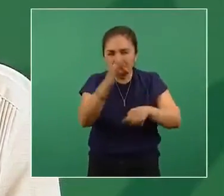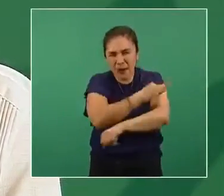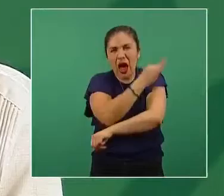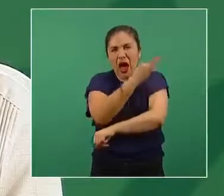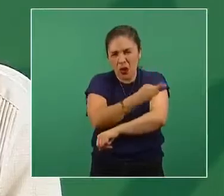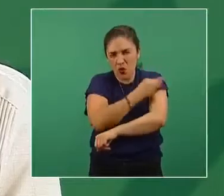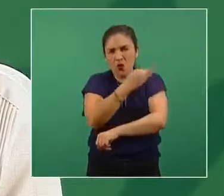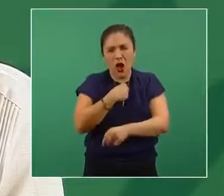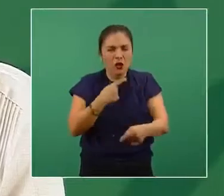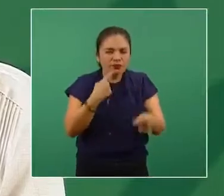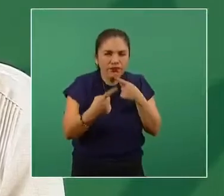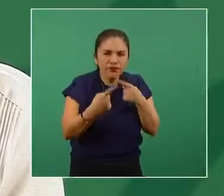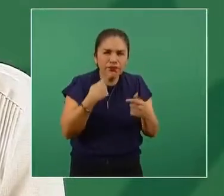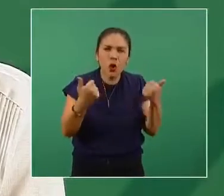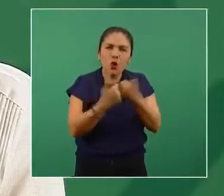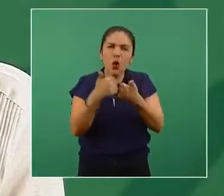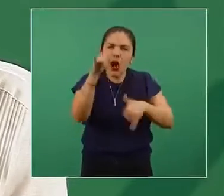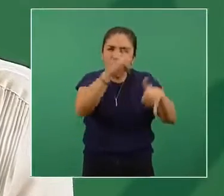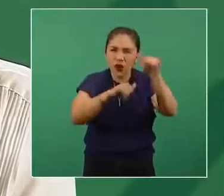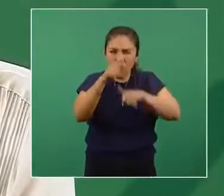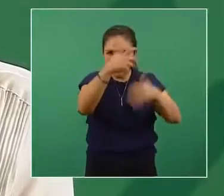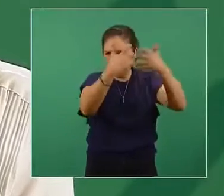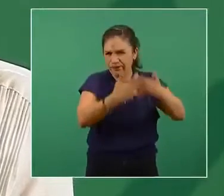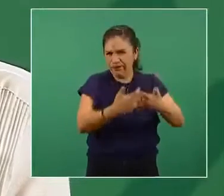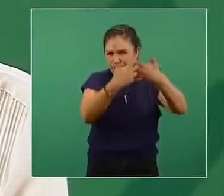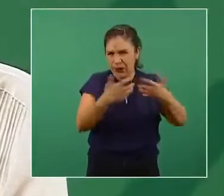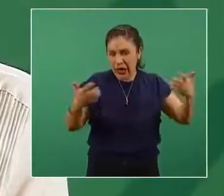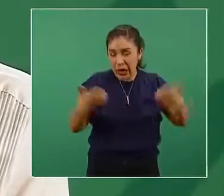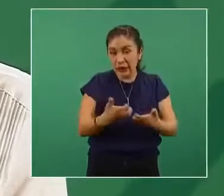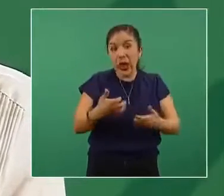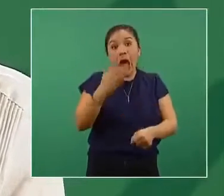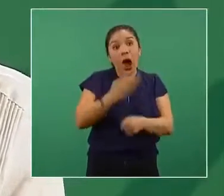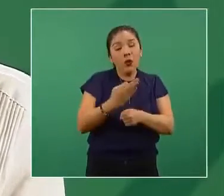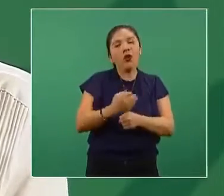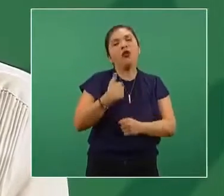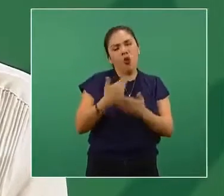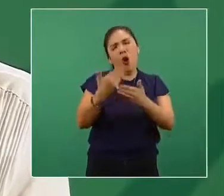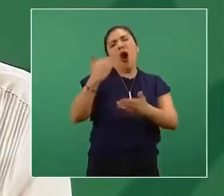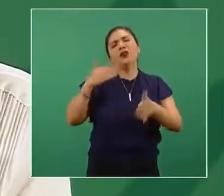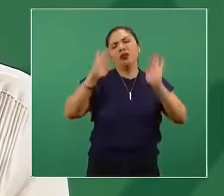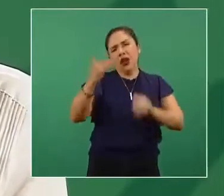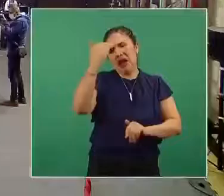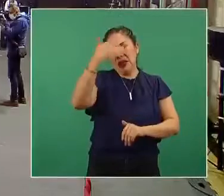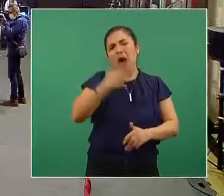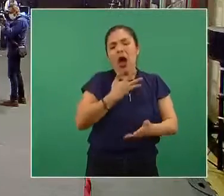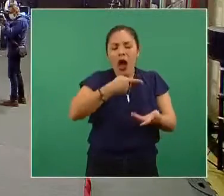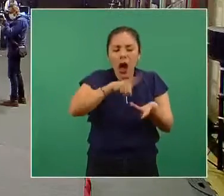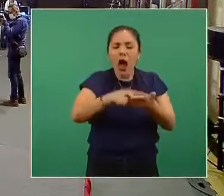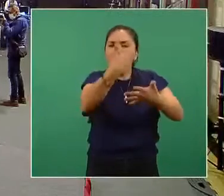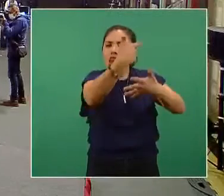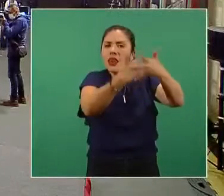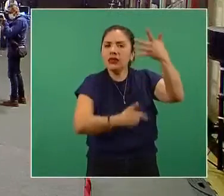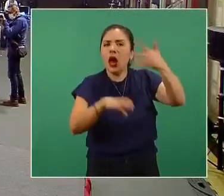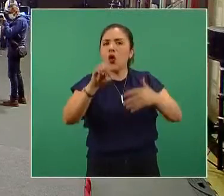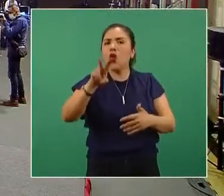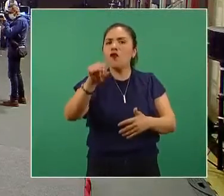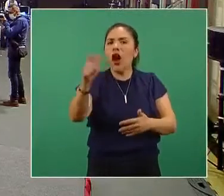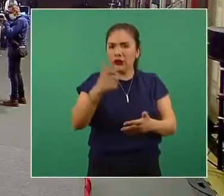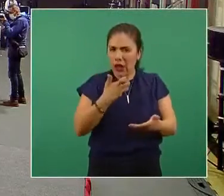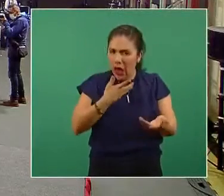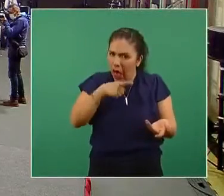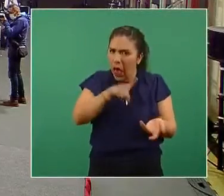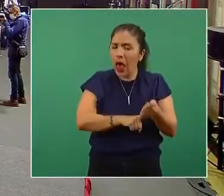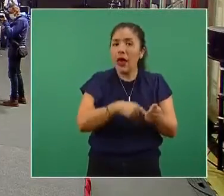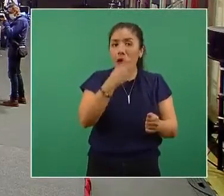conversaciones bilaterales con el laboratorio productor, pero en este caso ya sabíamos que estaba en la lista de COVAX